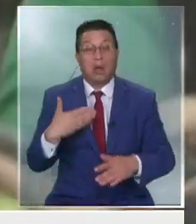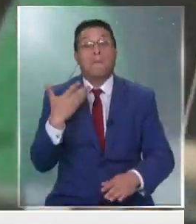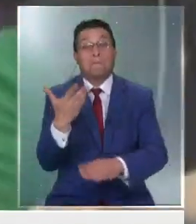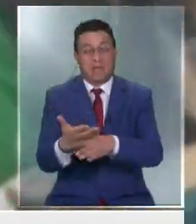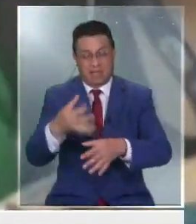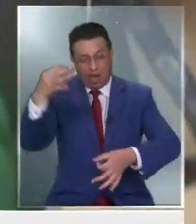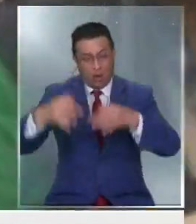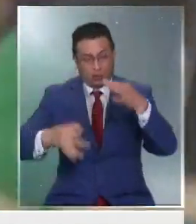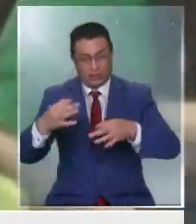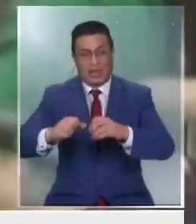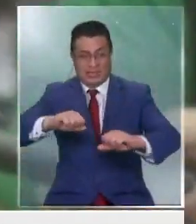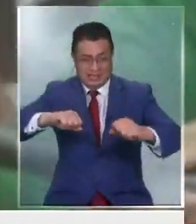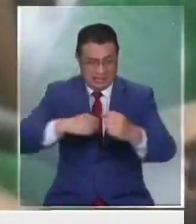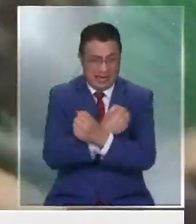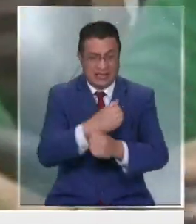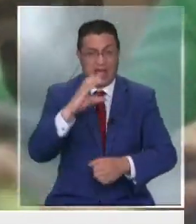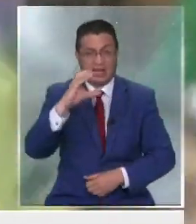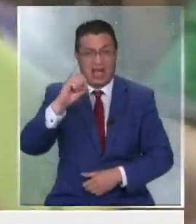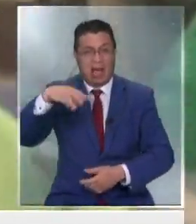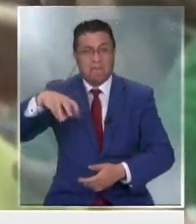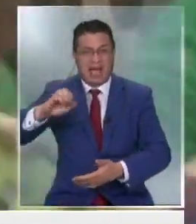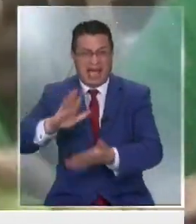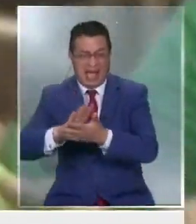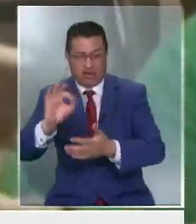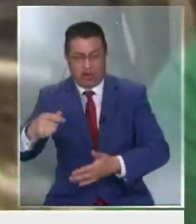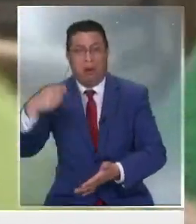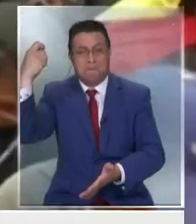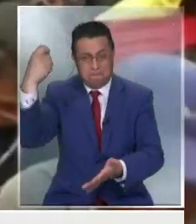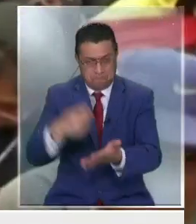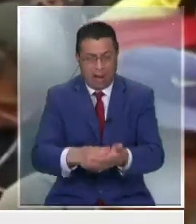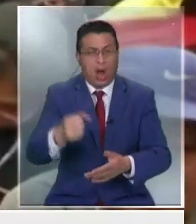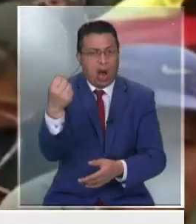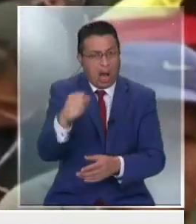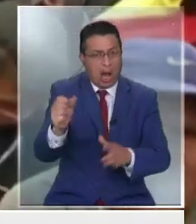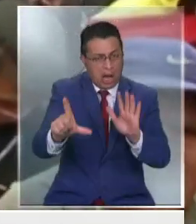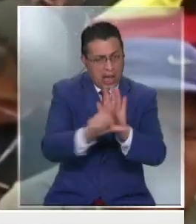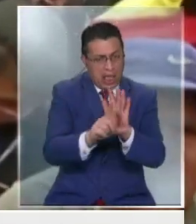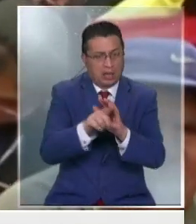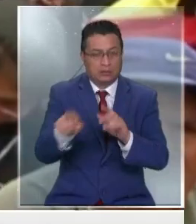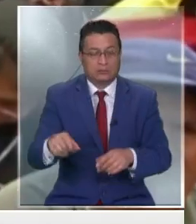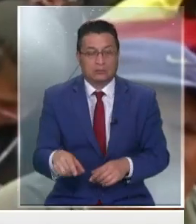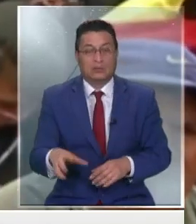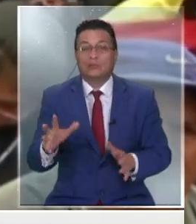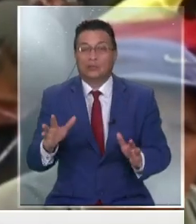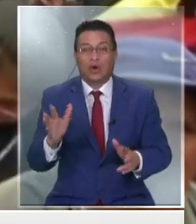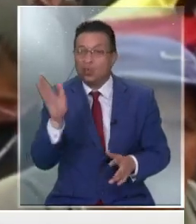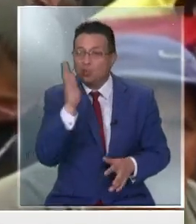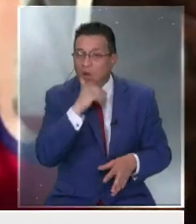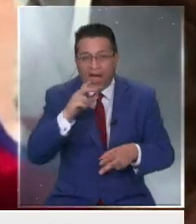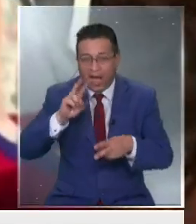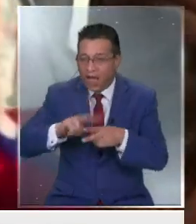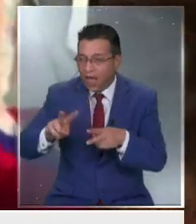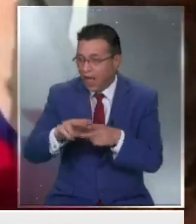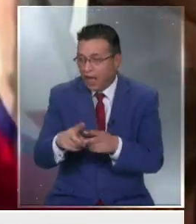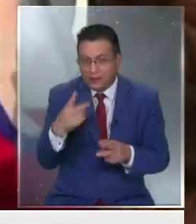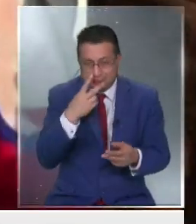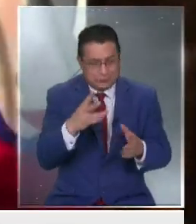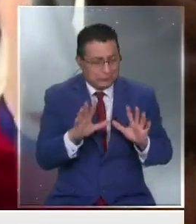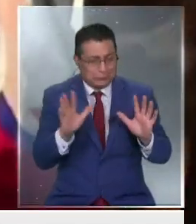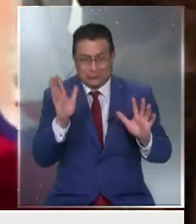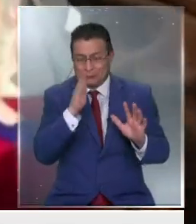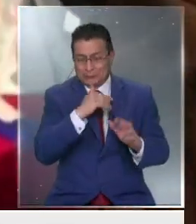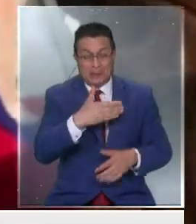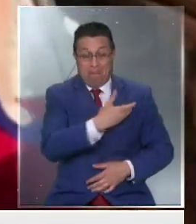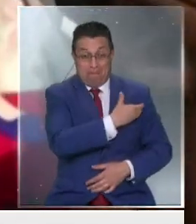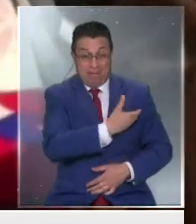justicia, cárcel para el Camacho, también tiene que pagar sus delitos. En momentos en que no se ve una salida a la crisis, el